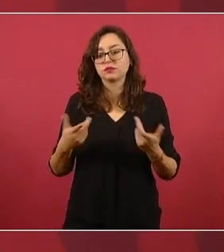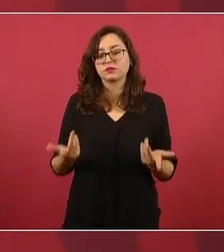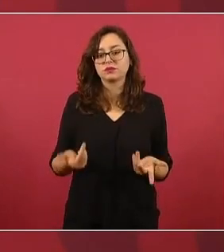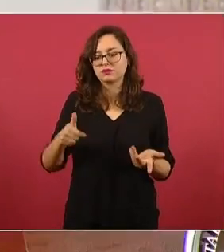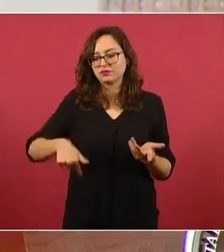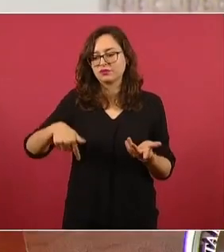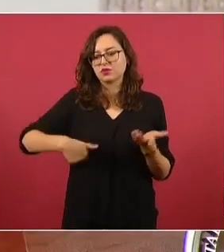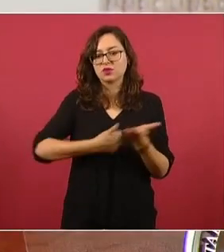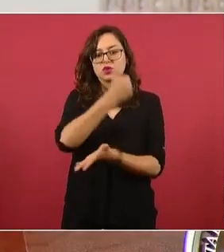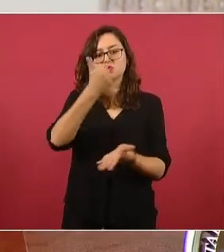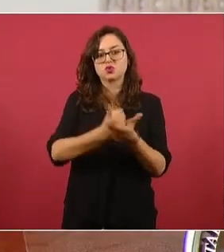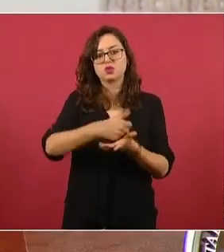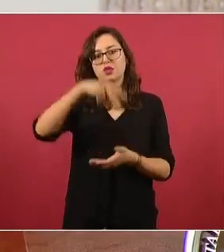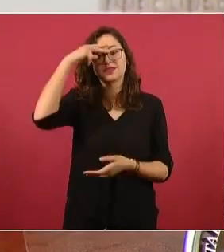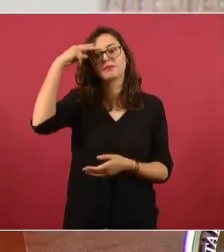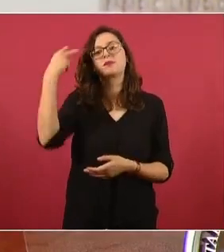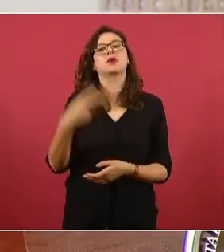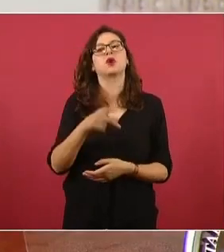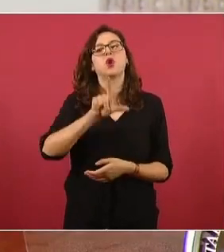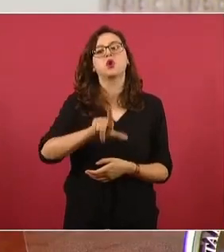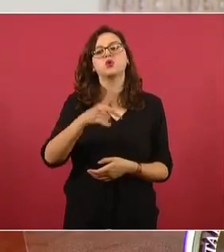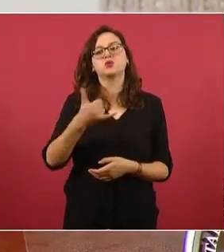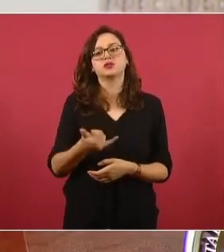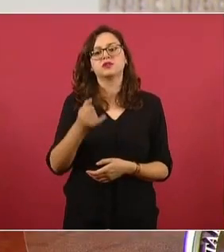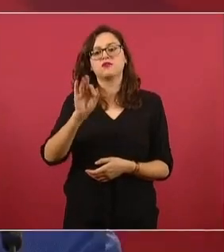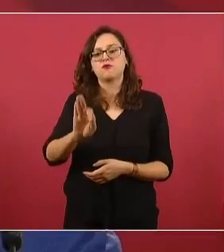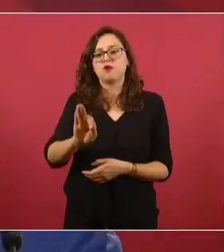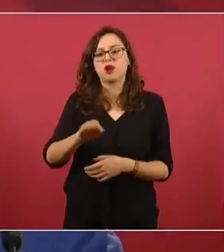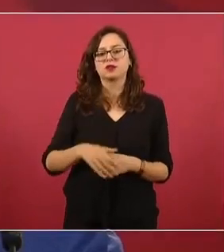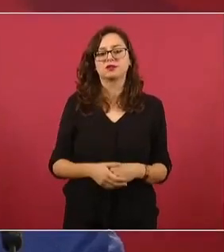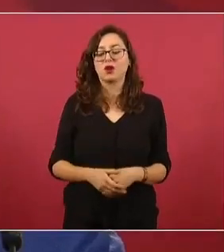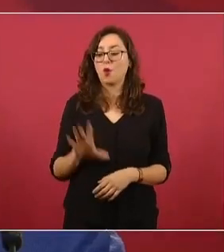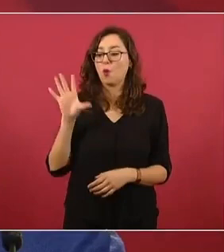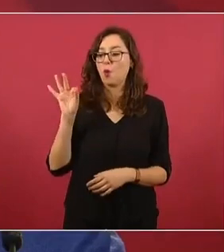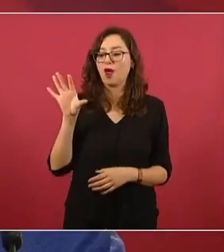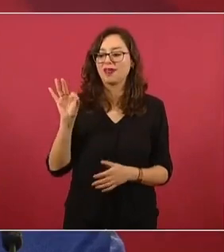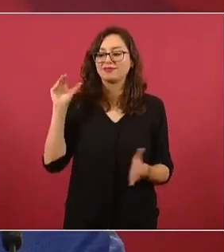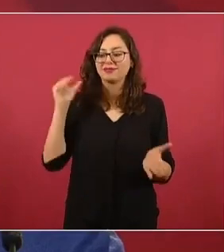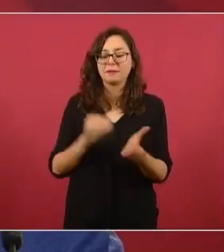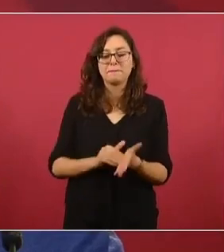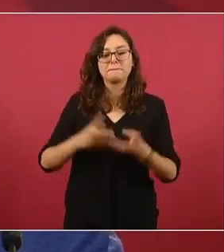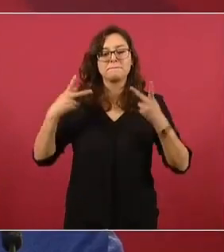compañía Luz y Fuerza del Centro, más de 40,000 despedidos,